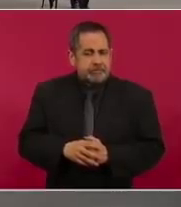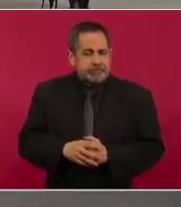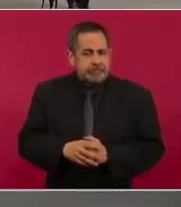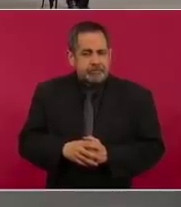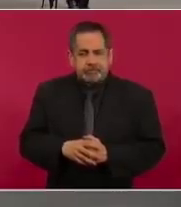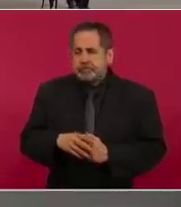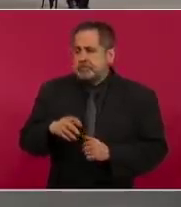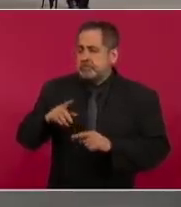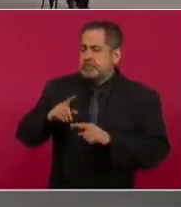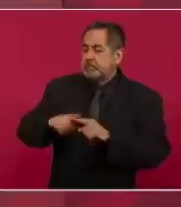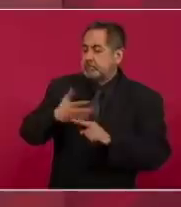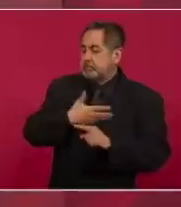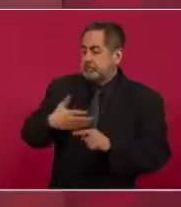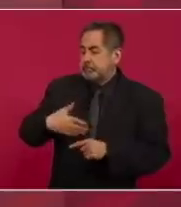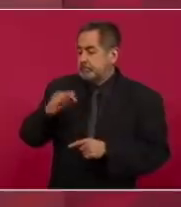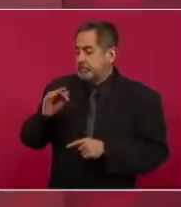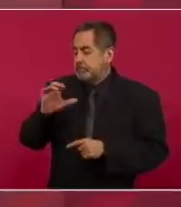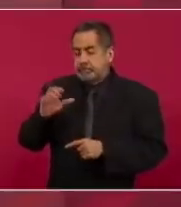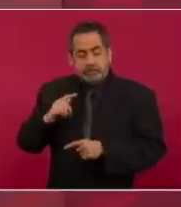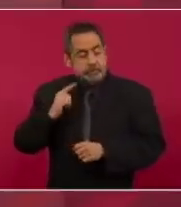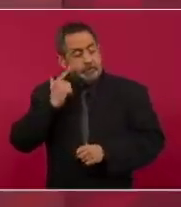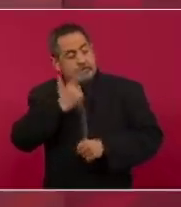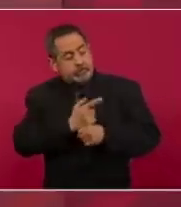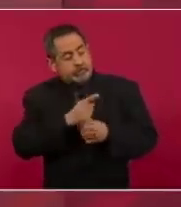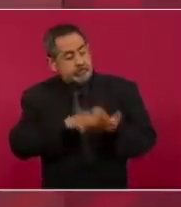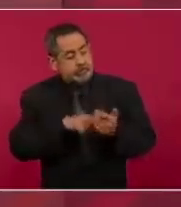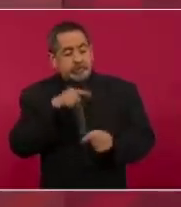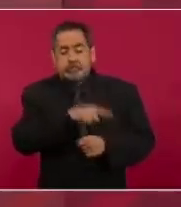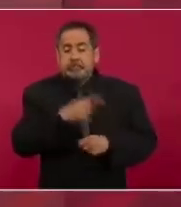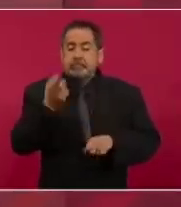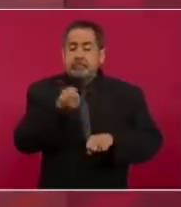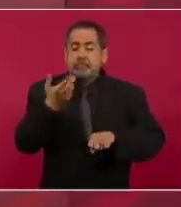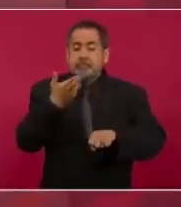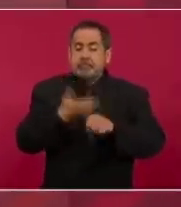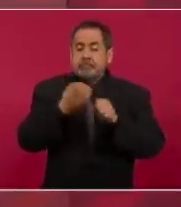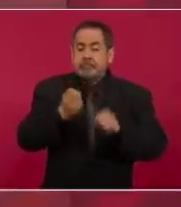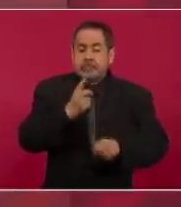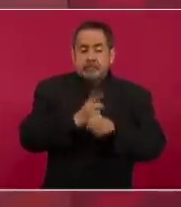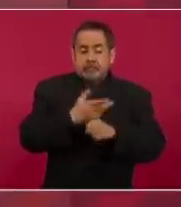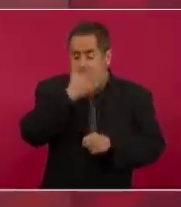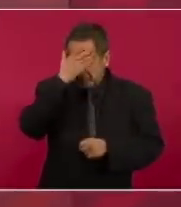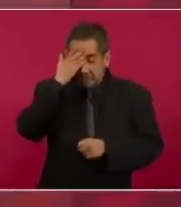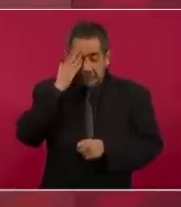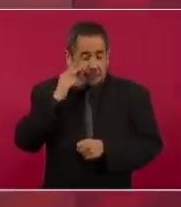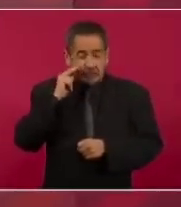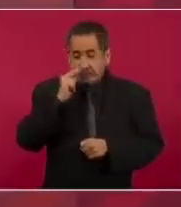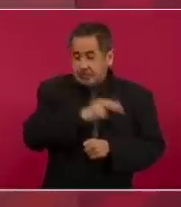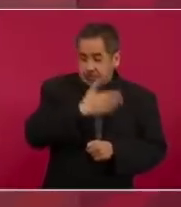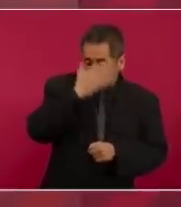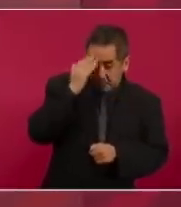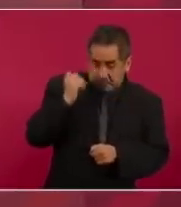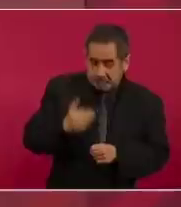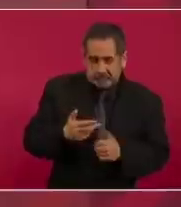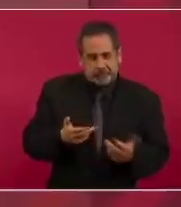¿Quién era su secretario de Seguridad Pública? ¿Qué no se dio cuenta él, no ordenó